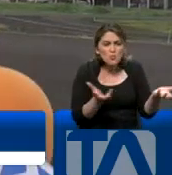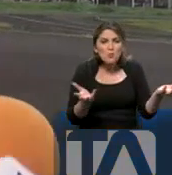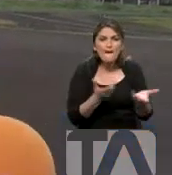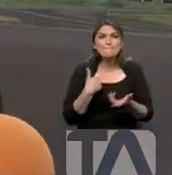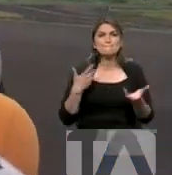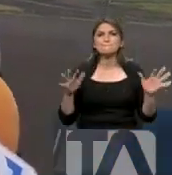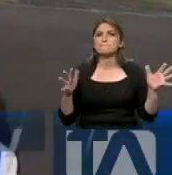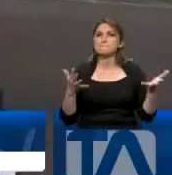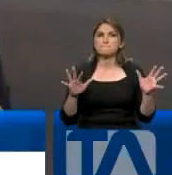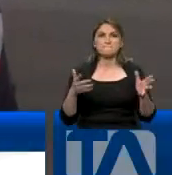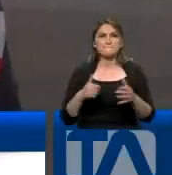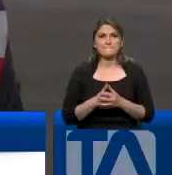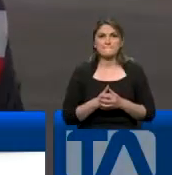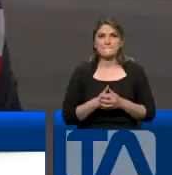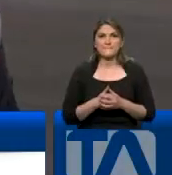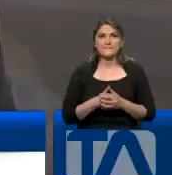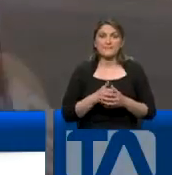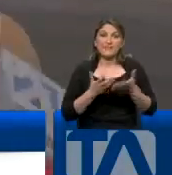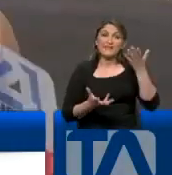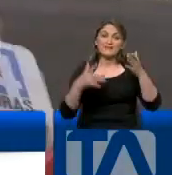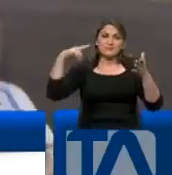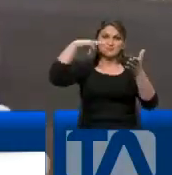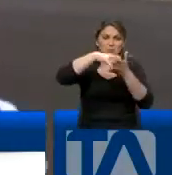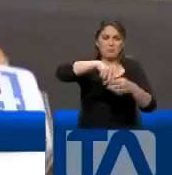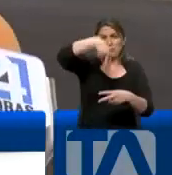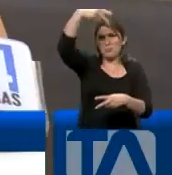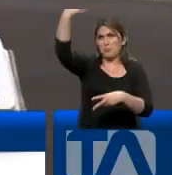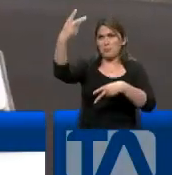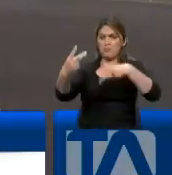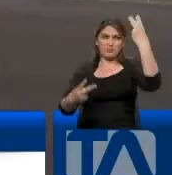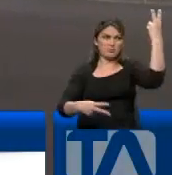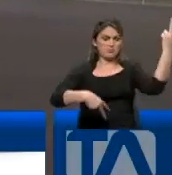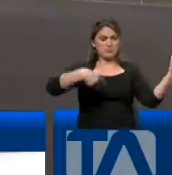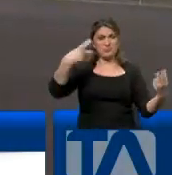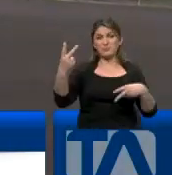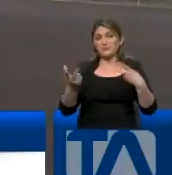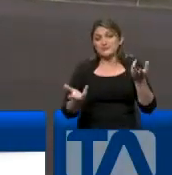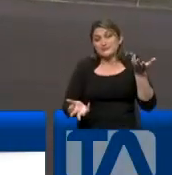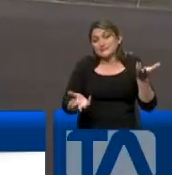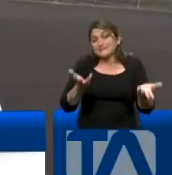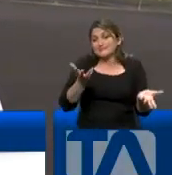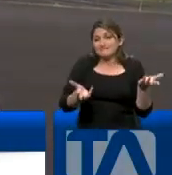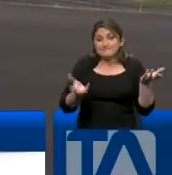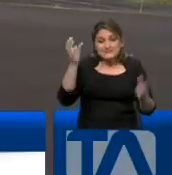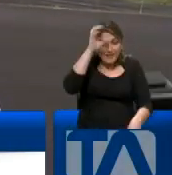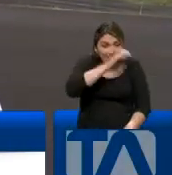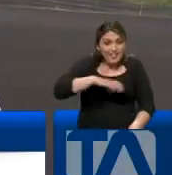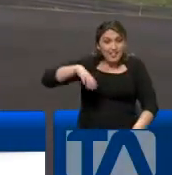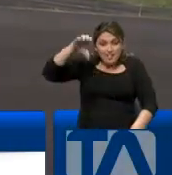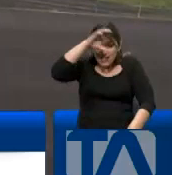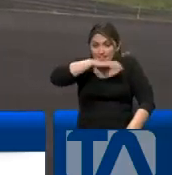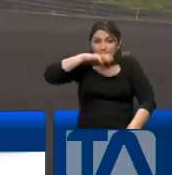cuerpos aparentemente salieron despedidos de la avioneta. Todavía continúa la búsqueda porque